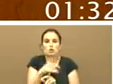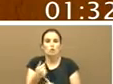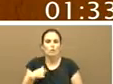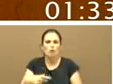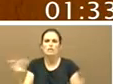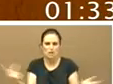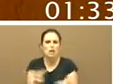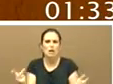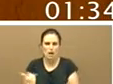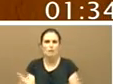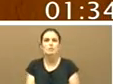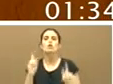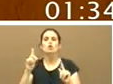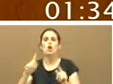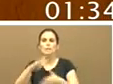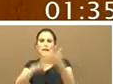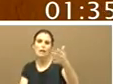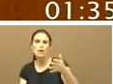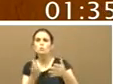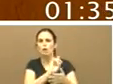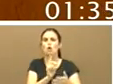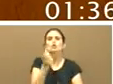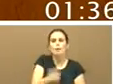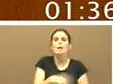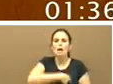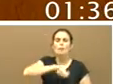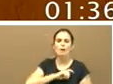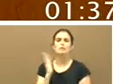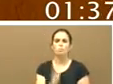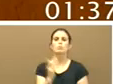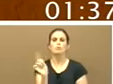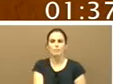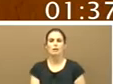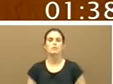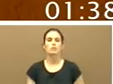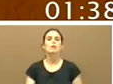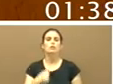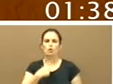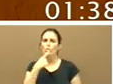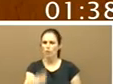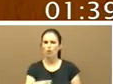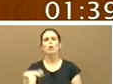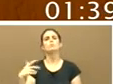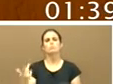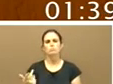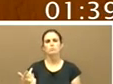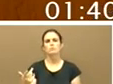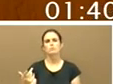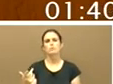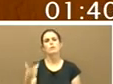solo, como digo, a Cataluña, sino a España en su conjunto. Y digo que son lo suficientemente